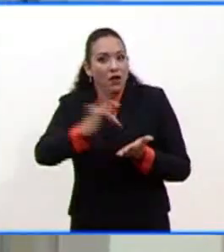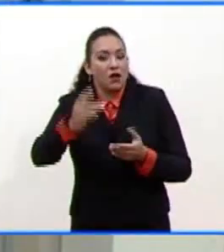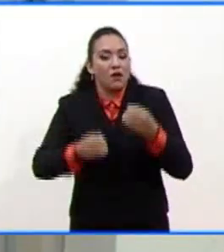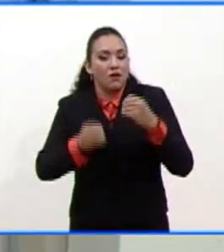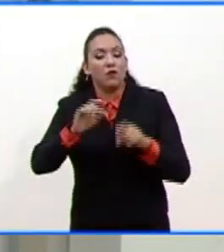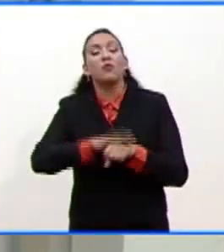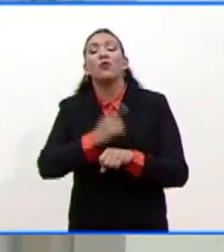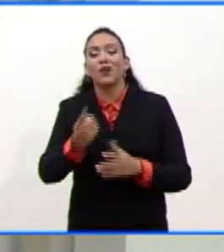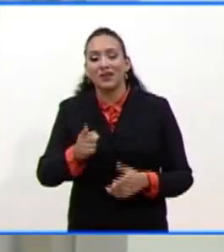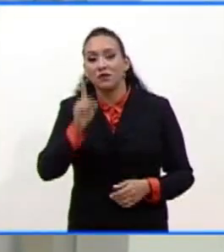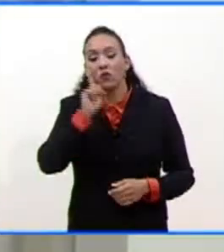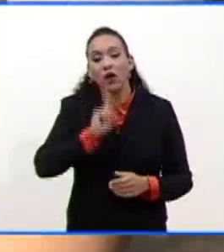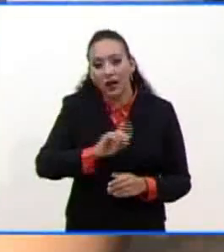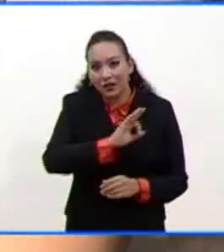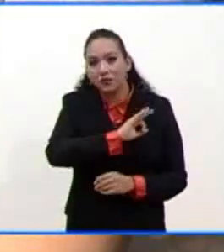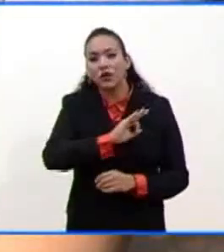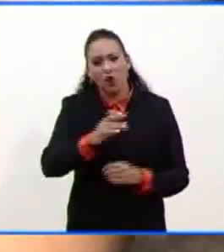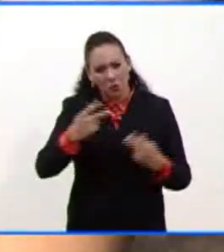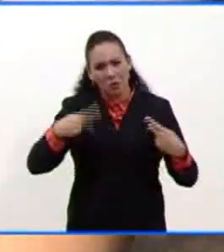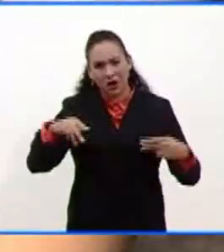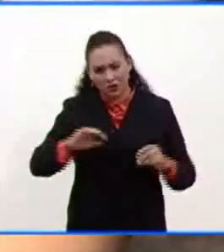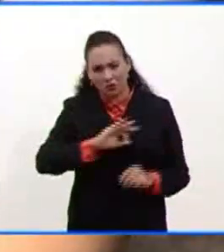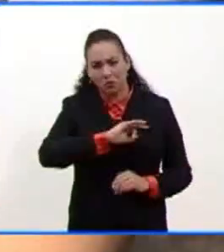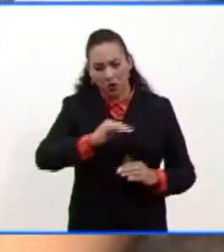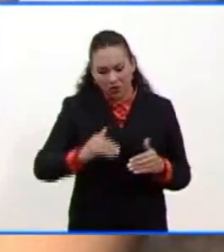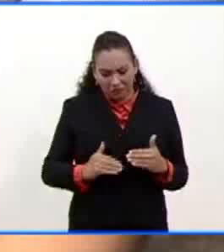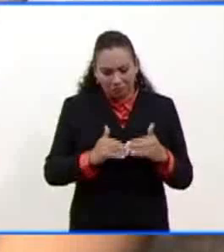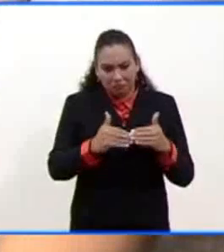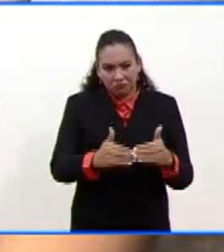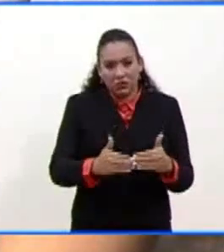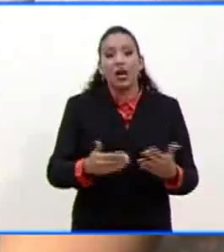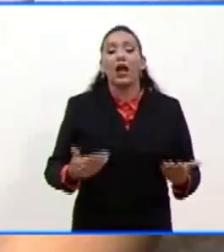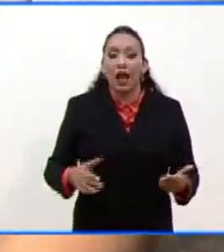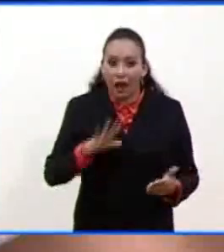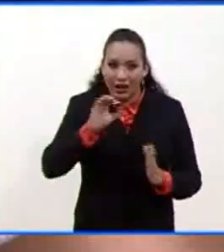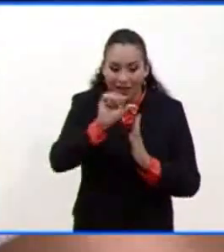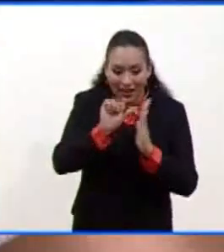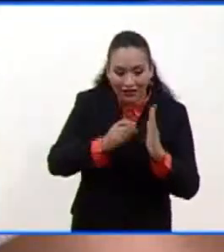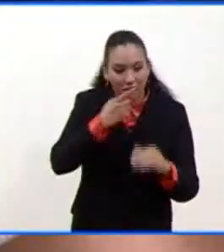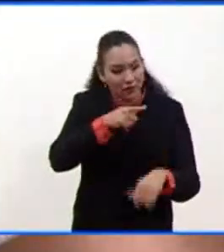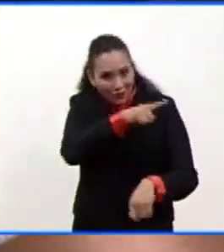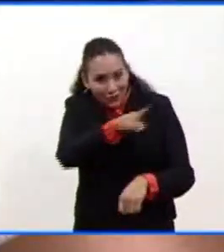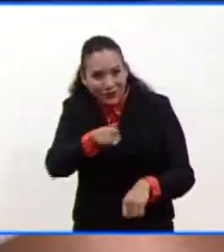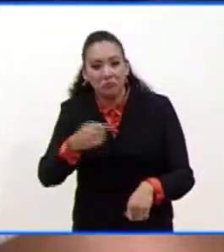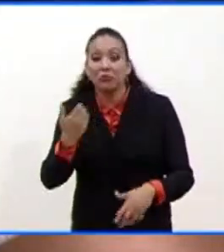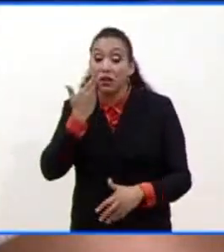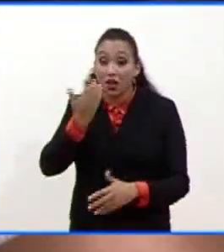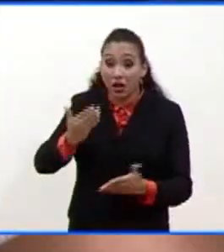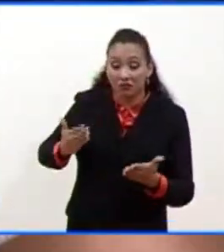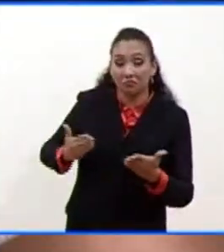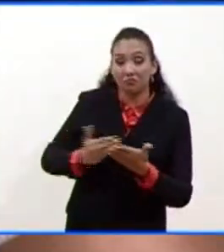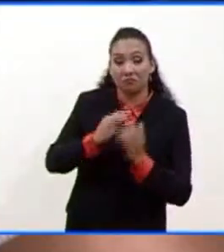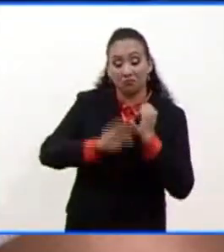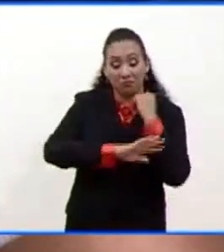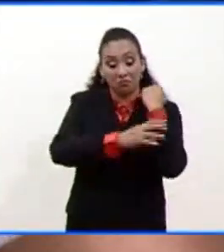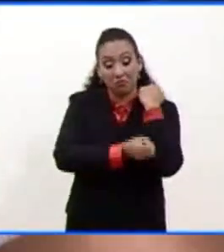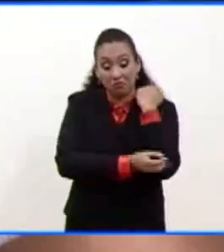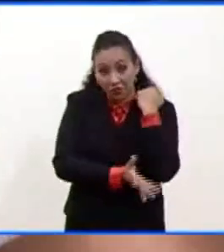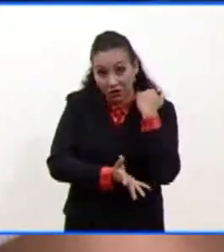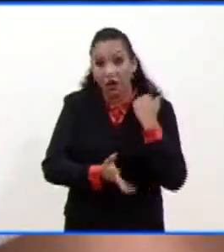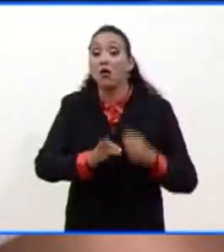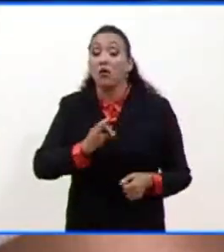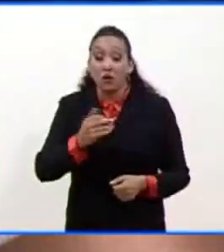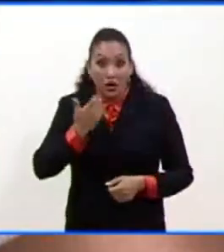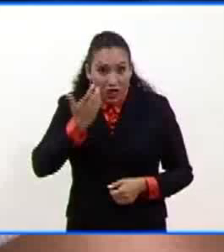decidir de mujeres y personas gestantes, protegido por el artículo 4 constitucional, a pesar de que los códigos penales que les rigen no